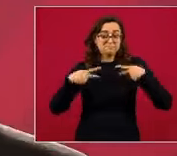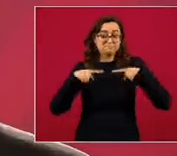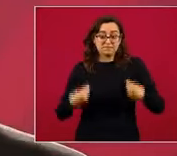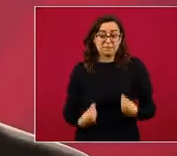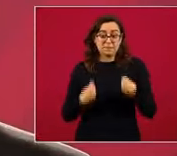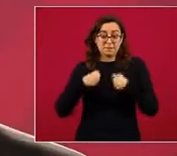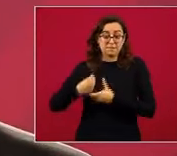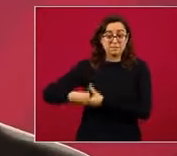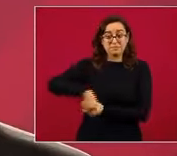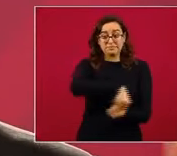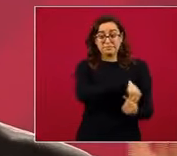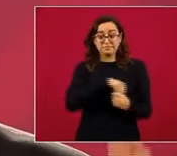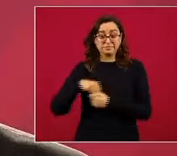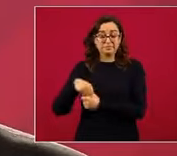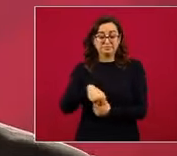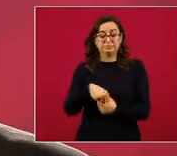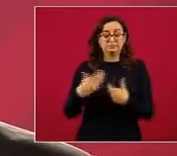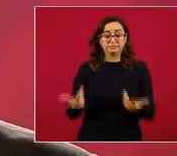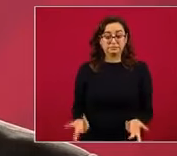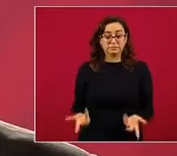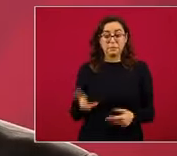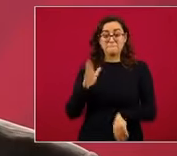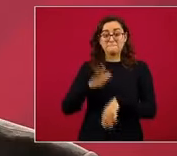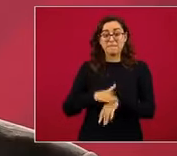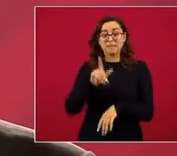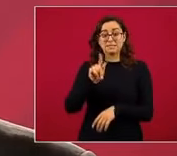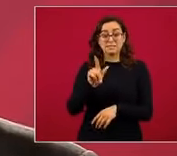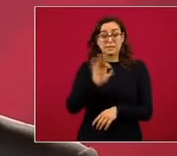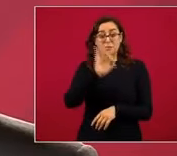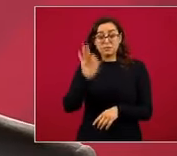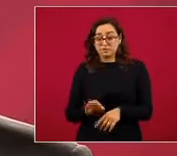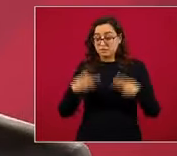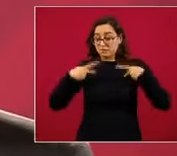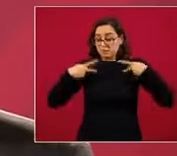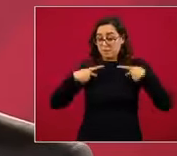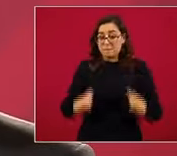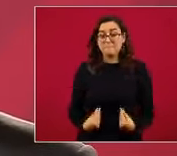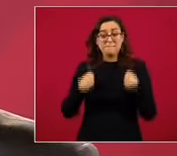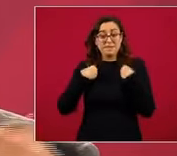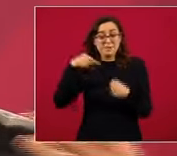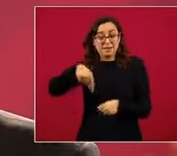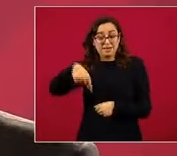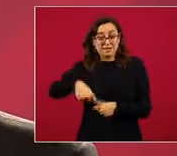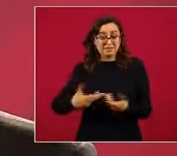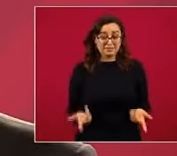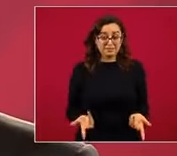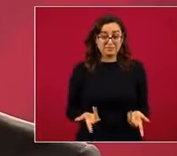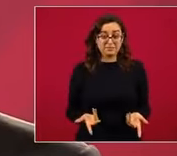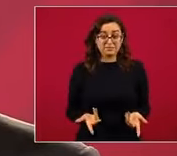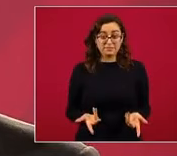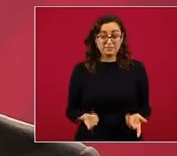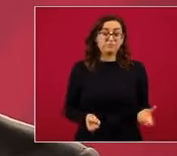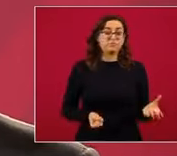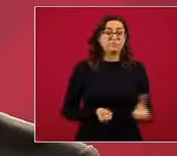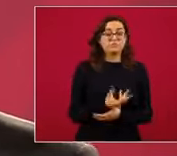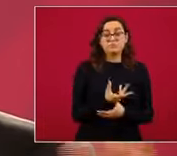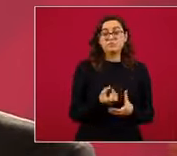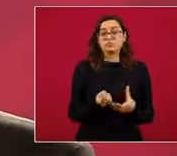Casi la cuarta parte del país vive en el Valle de México. Si salimos a espacios